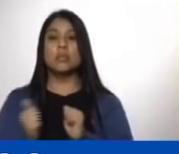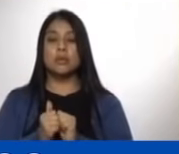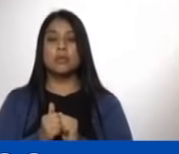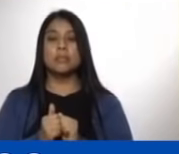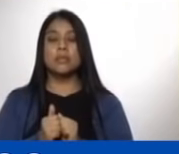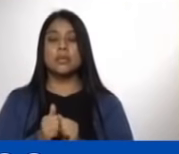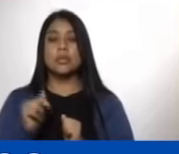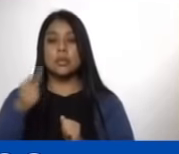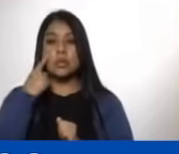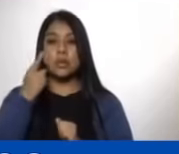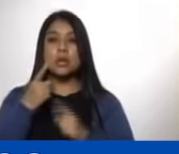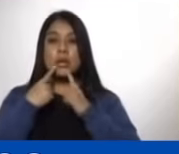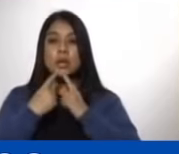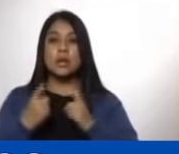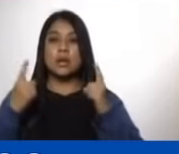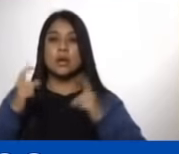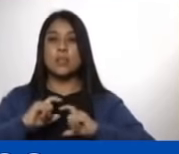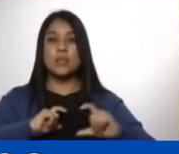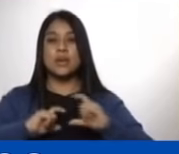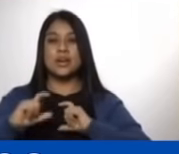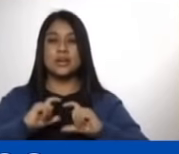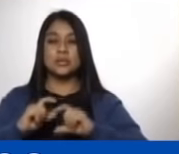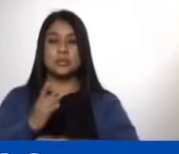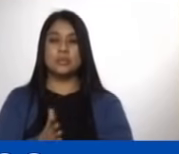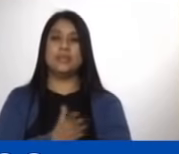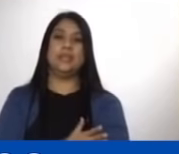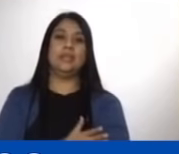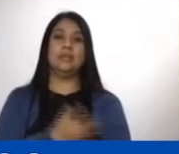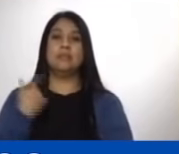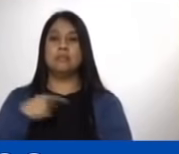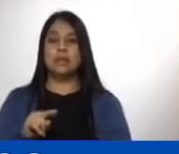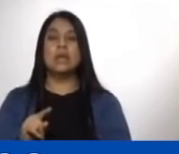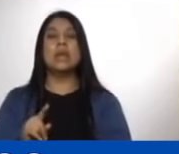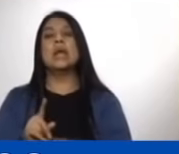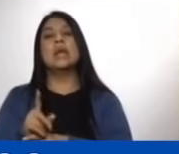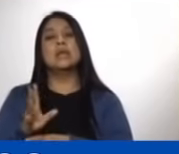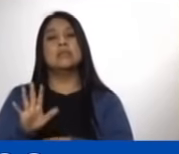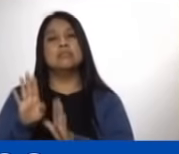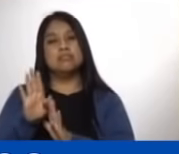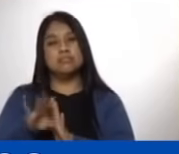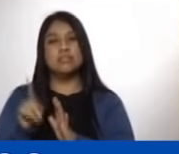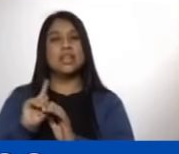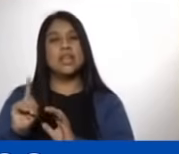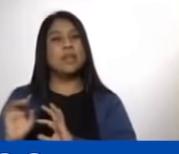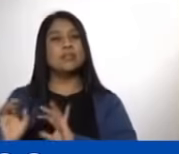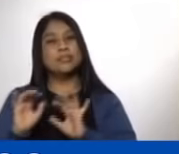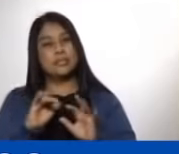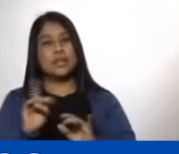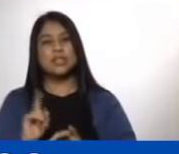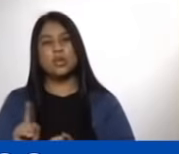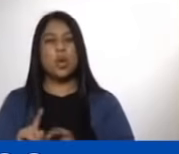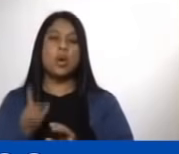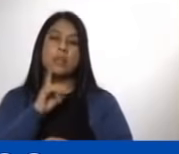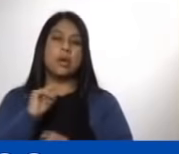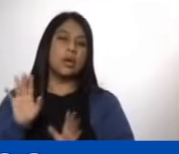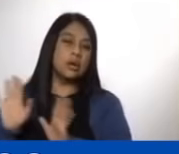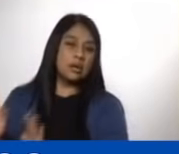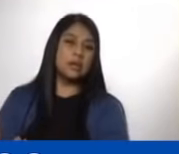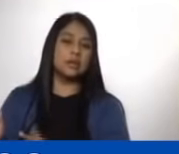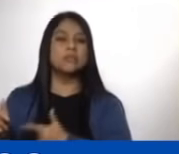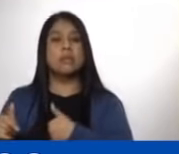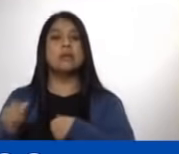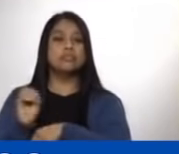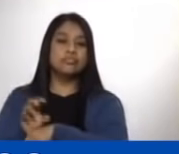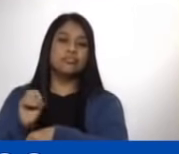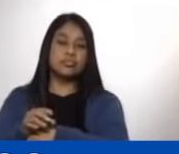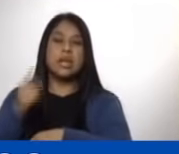de campaña de comunicación preventiva para desincentivar la migración irregular e insegura, haciéndole